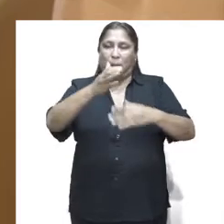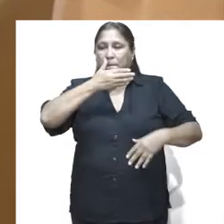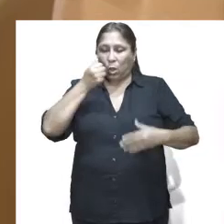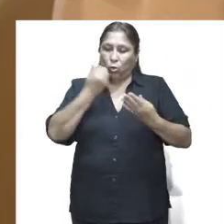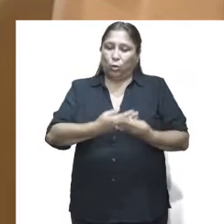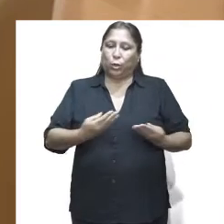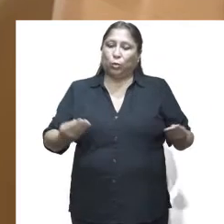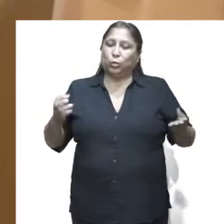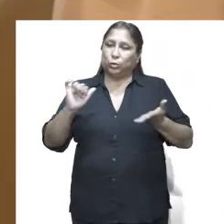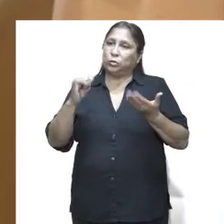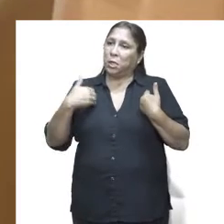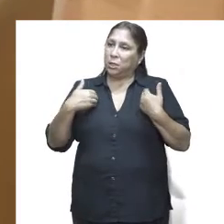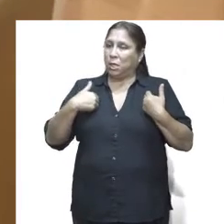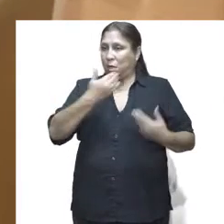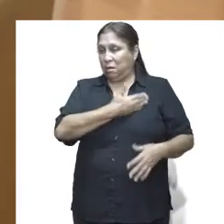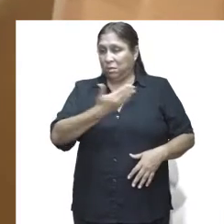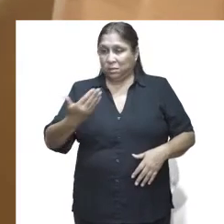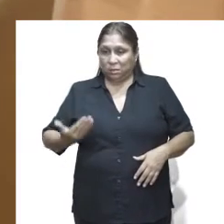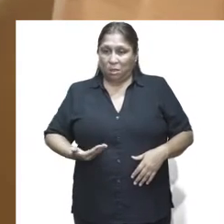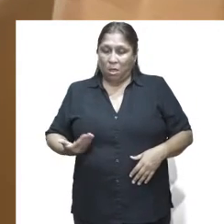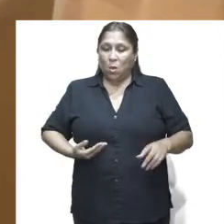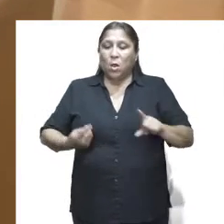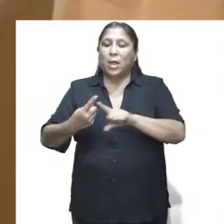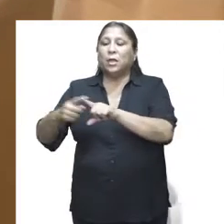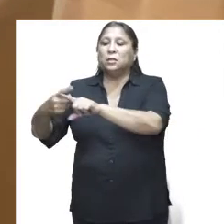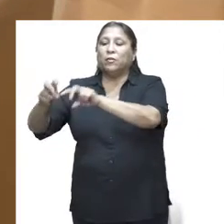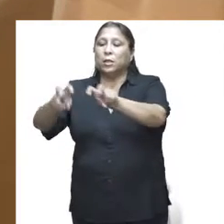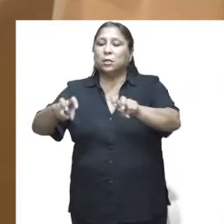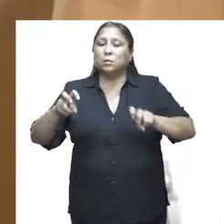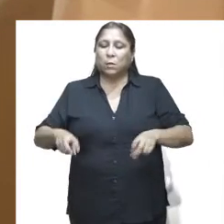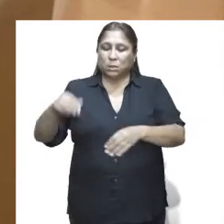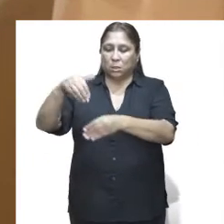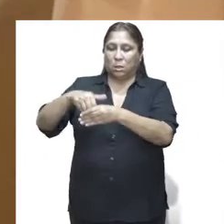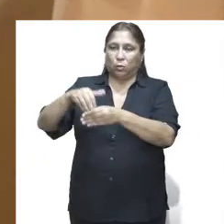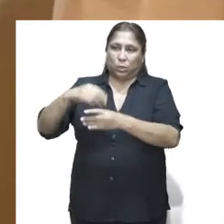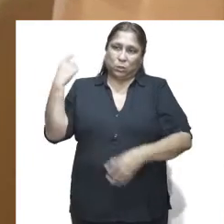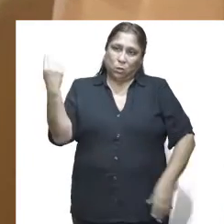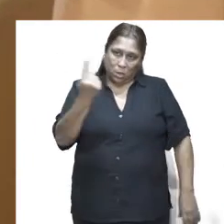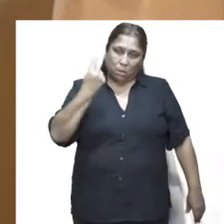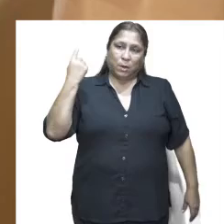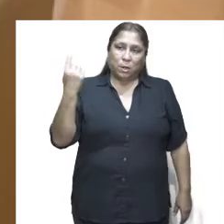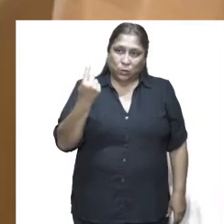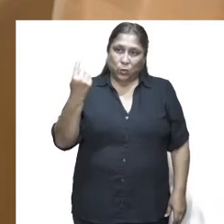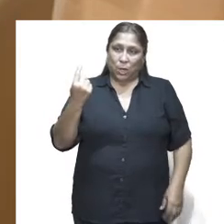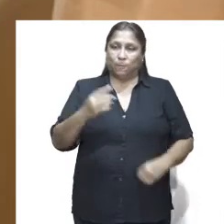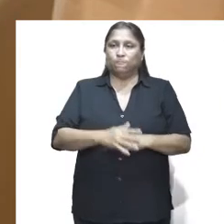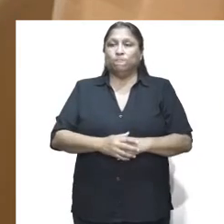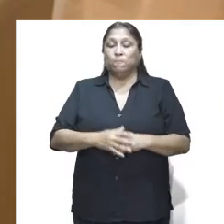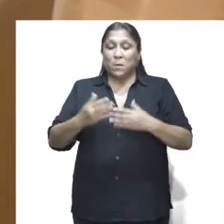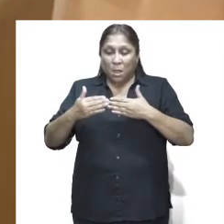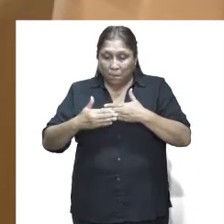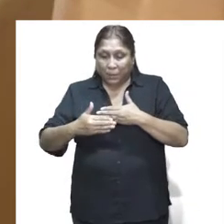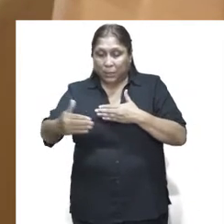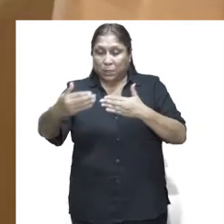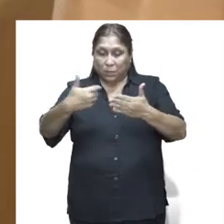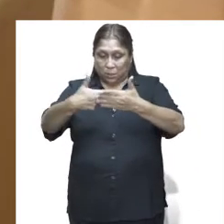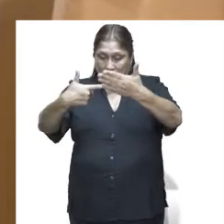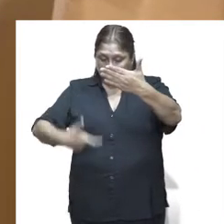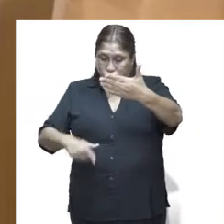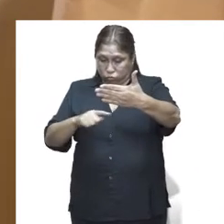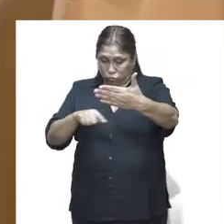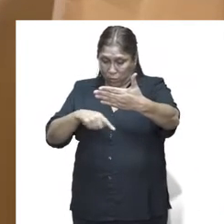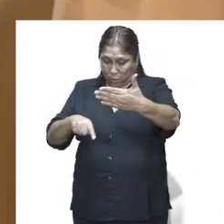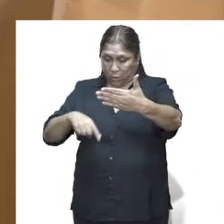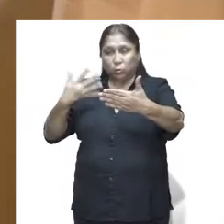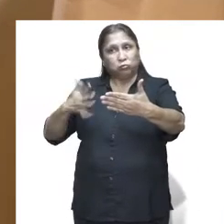que disponían, ¿no? en las distintas mesas de votación a nivel nacional, ¿no? A partir de ese registro que sí se ha